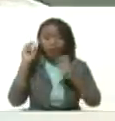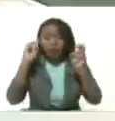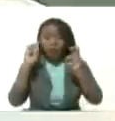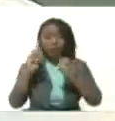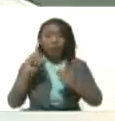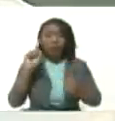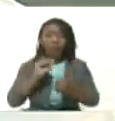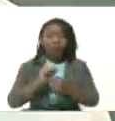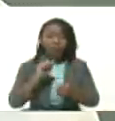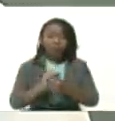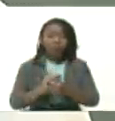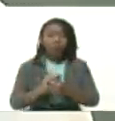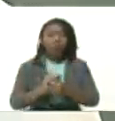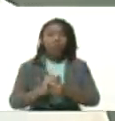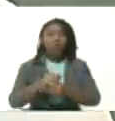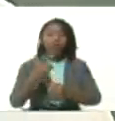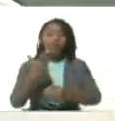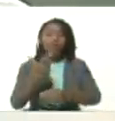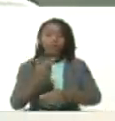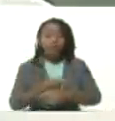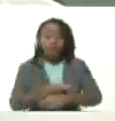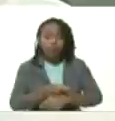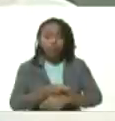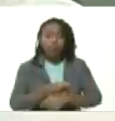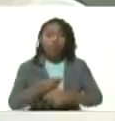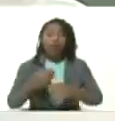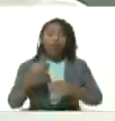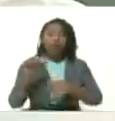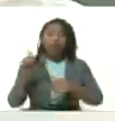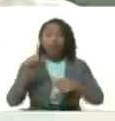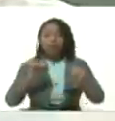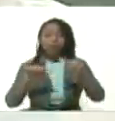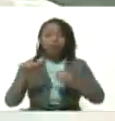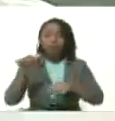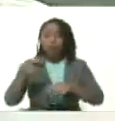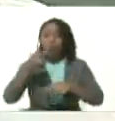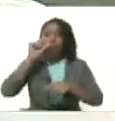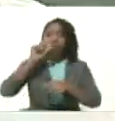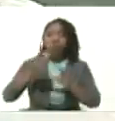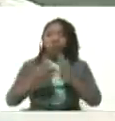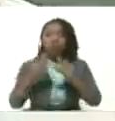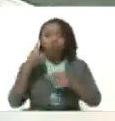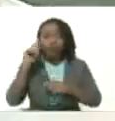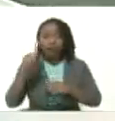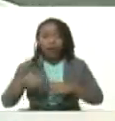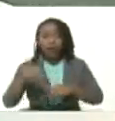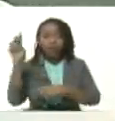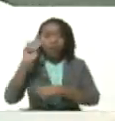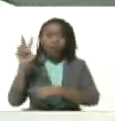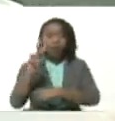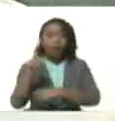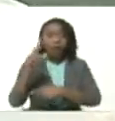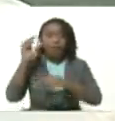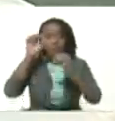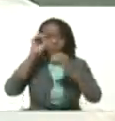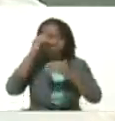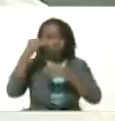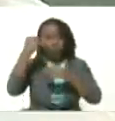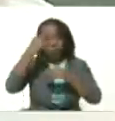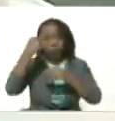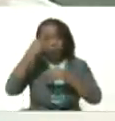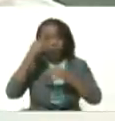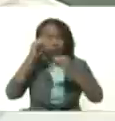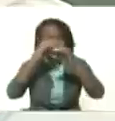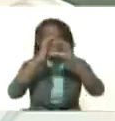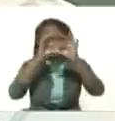sólidos, semisólidos, líquidos e inyectables. Nosotros tenemos aquí en Venezuela planta oftalmológica.